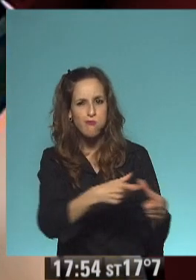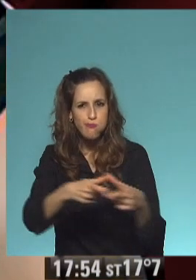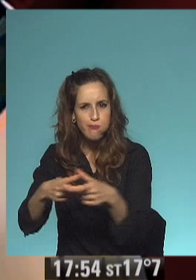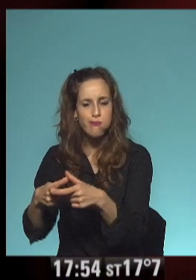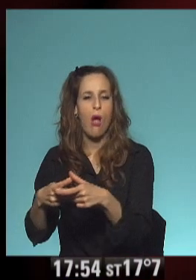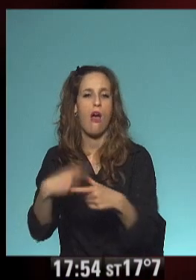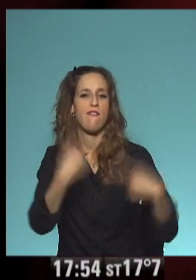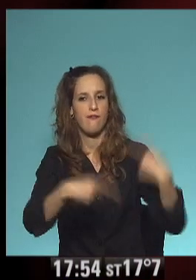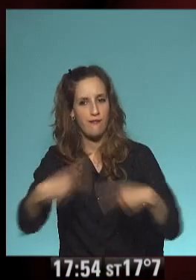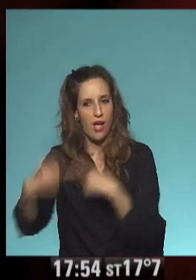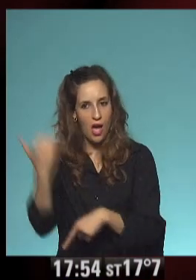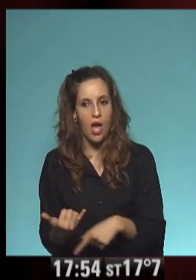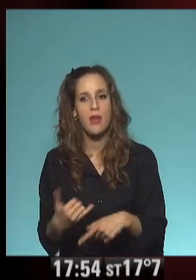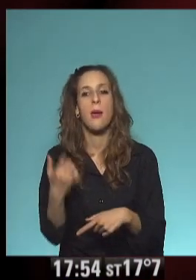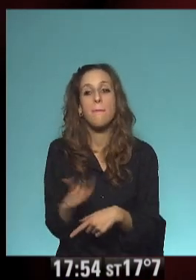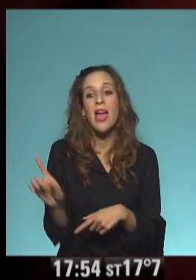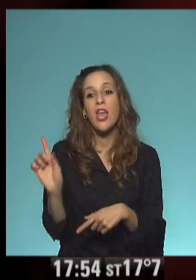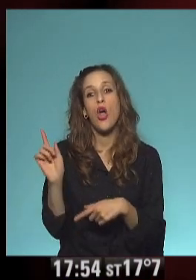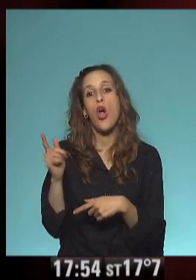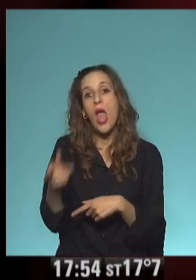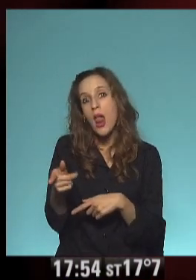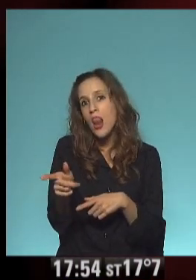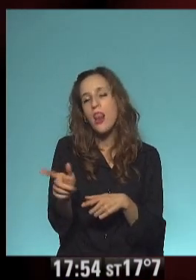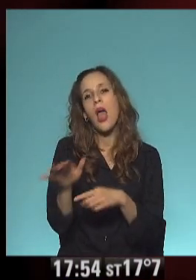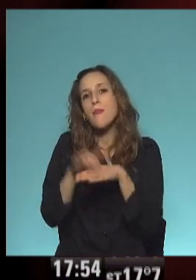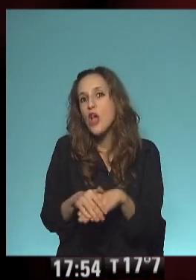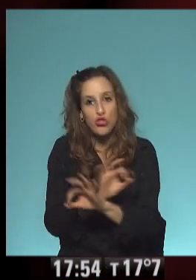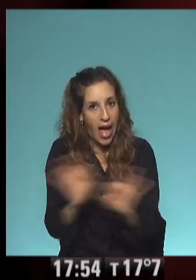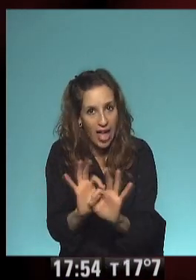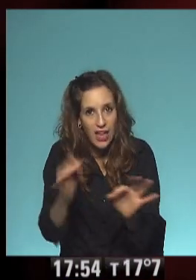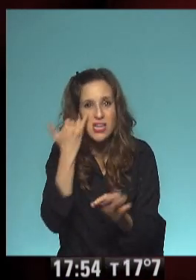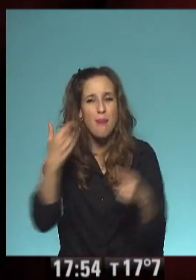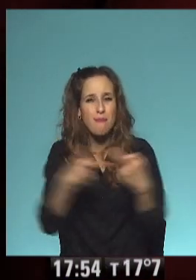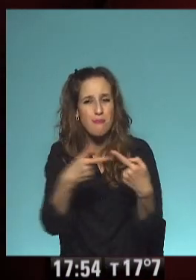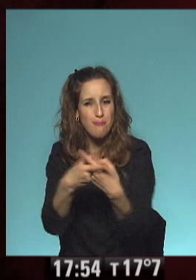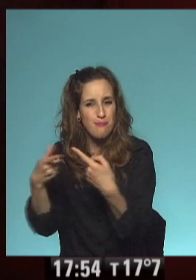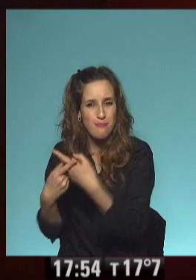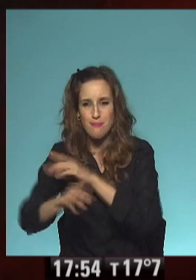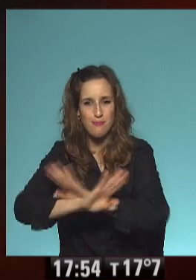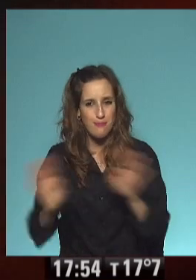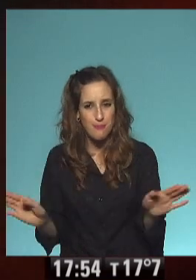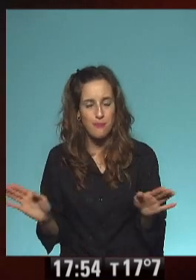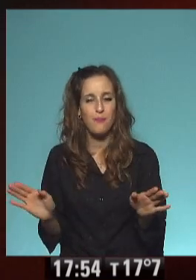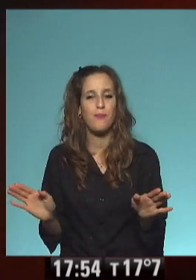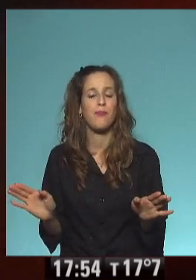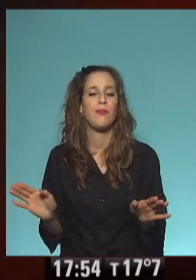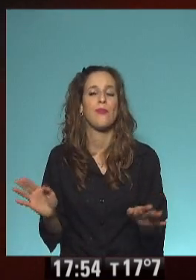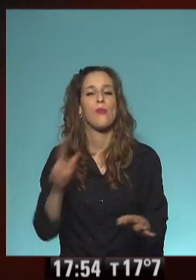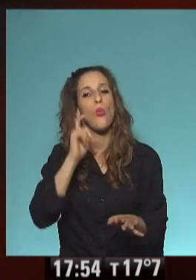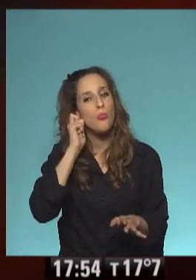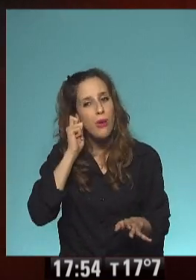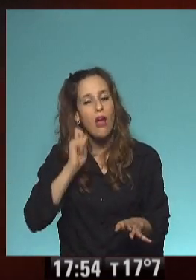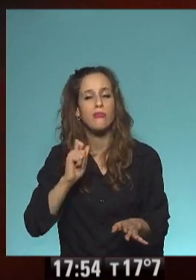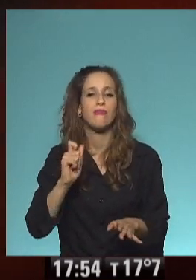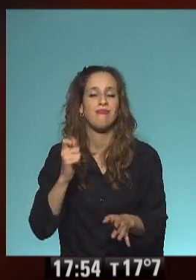que se imaginen. Pero resulta que como se había peleado con todos los amigos, no fue ni uno. Y a él le dio tanta